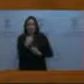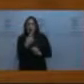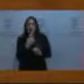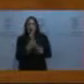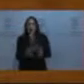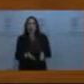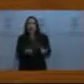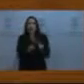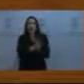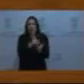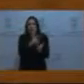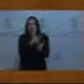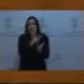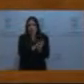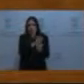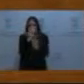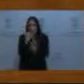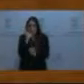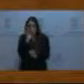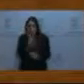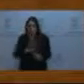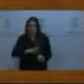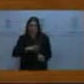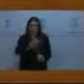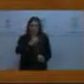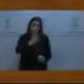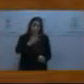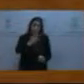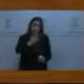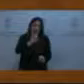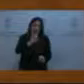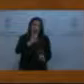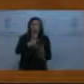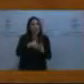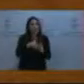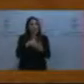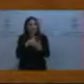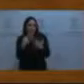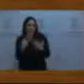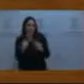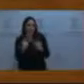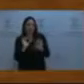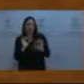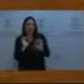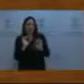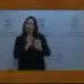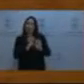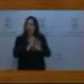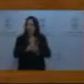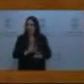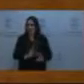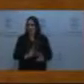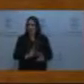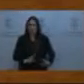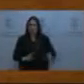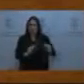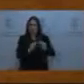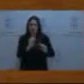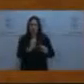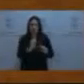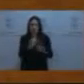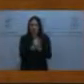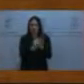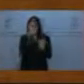de protección de menores durante los años 2015 y 2016, en concreto hasta finales de noviembre. Y hemos de decirle que no coinciden con los datos de la